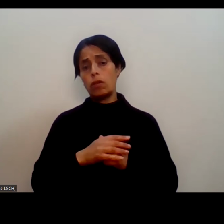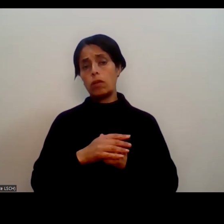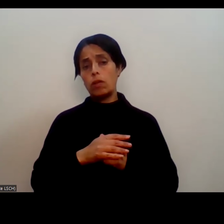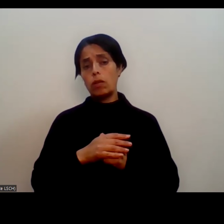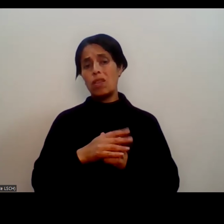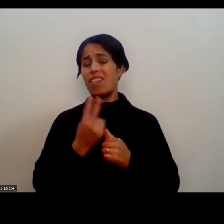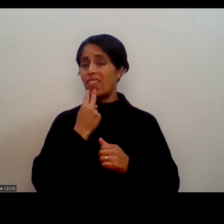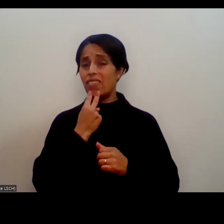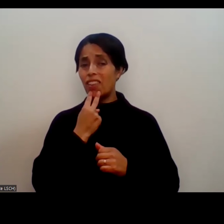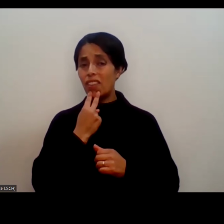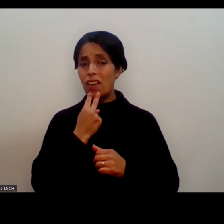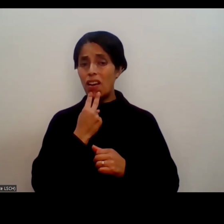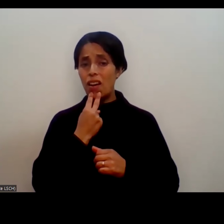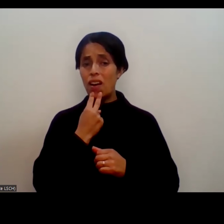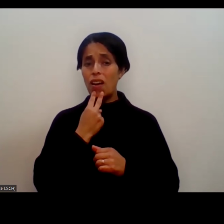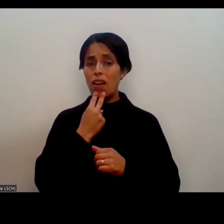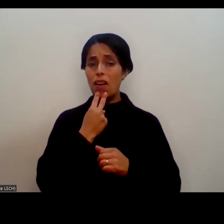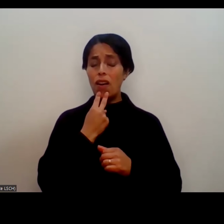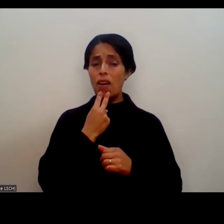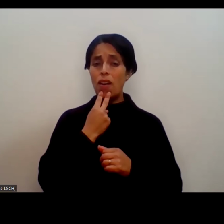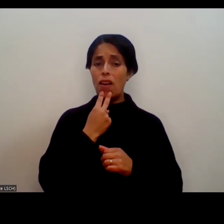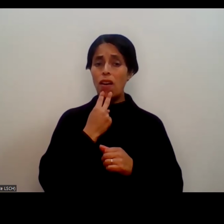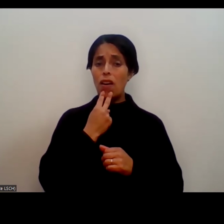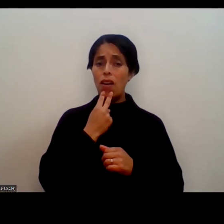la vida, o sea, la vida biológica